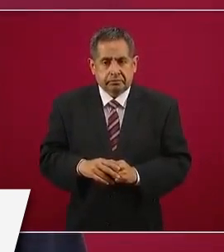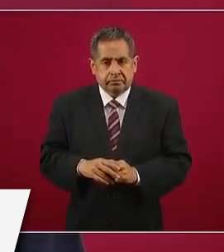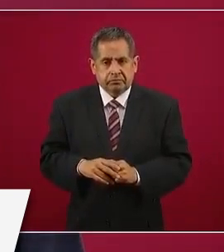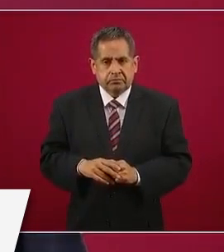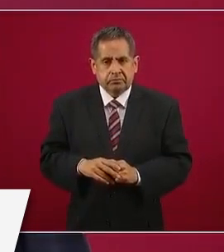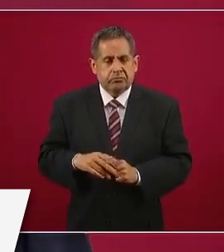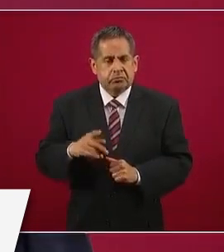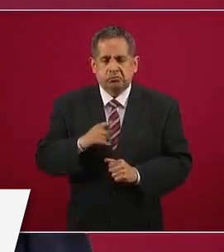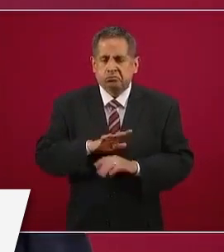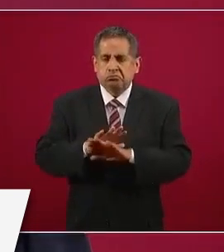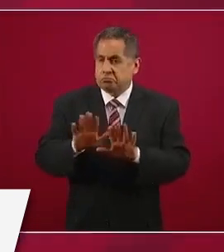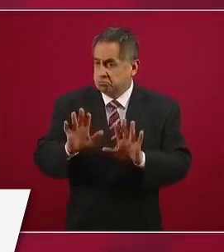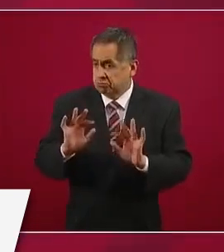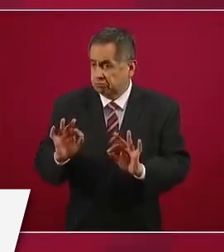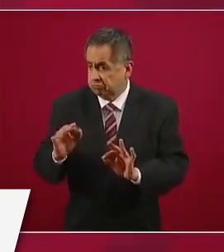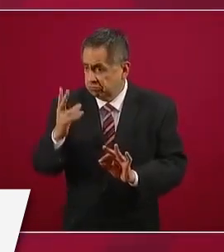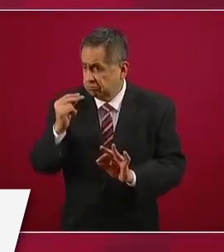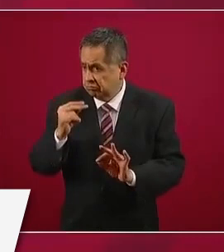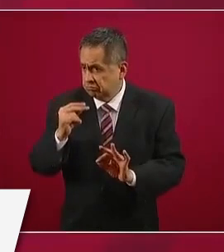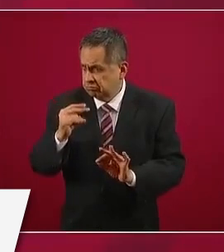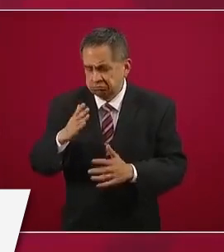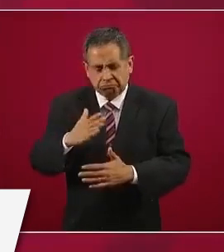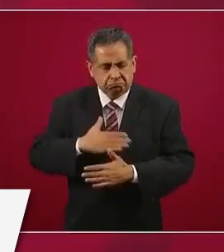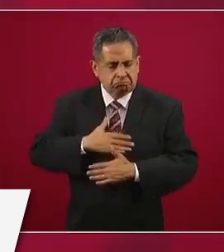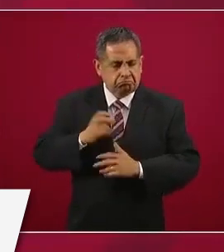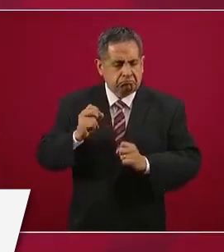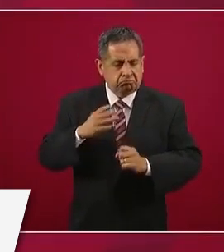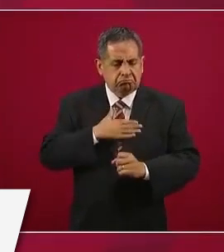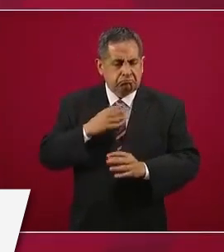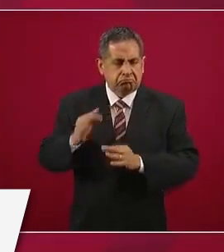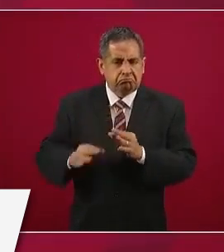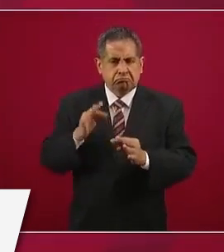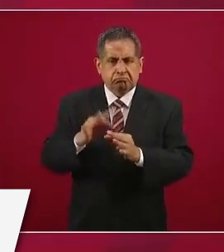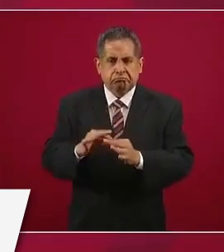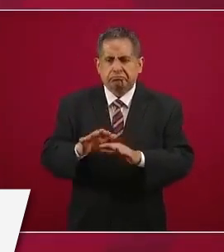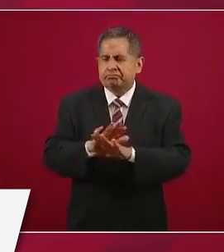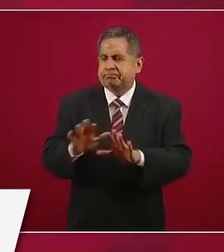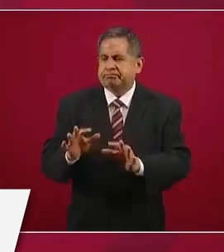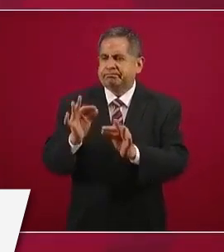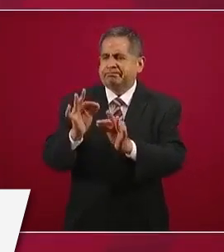me quedaría satisfecho, porque diría ya